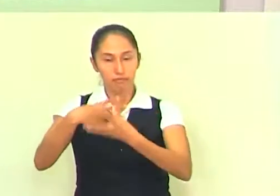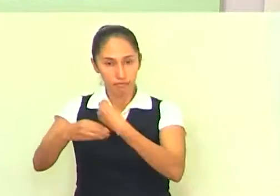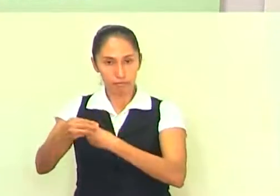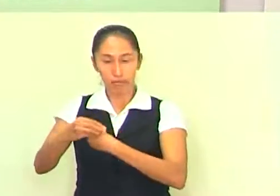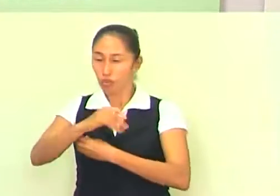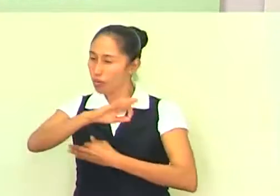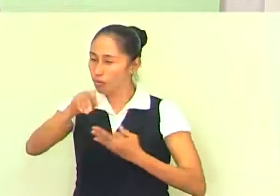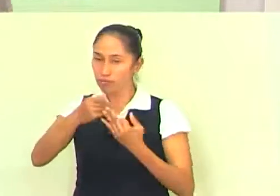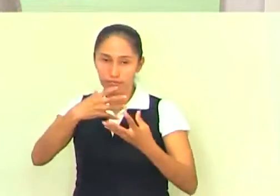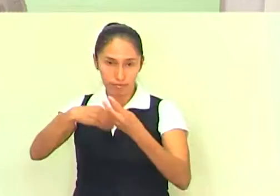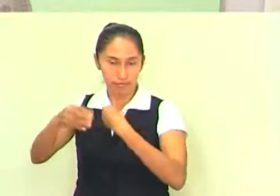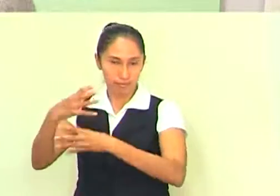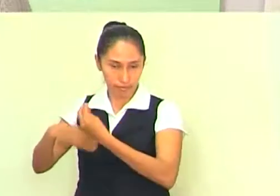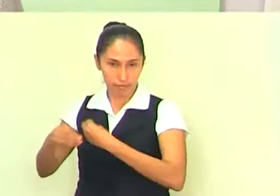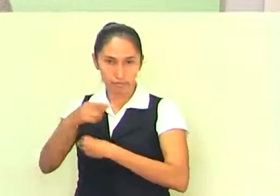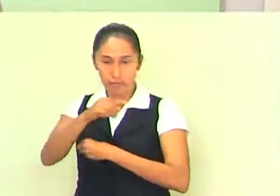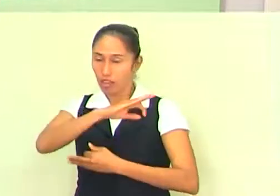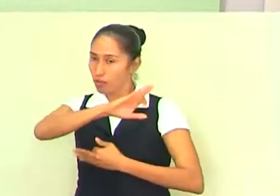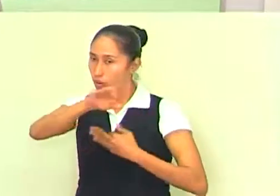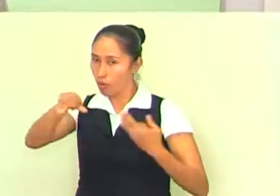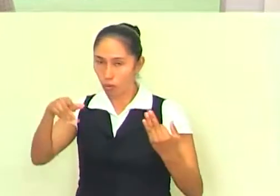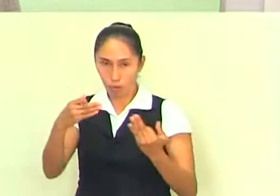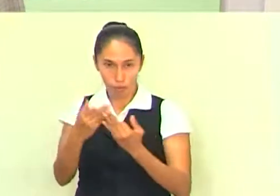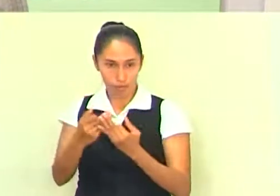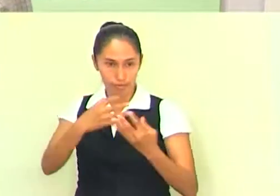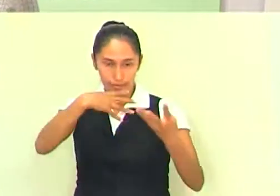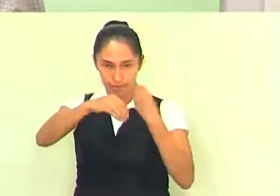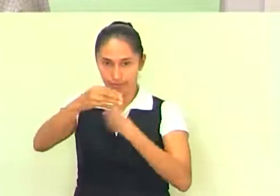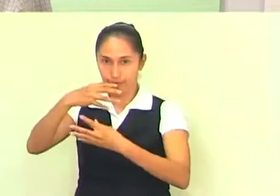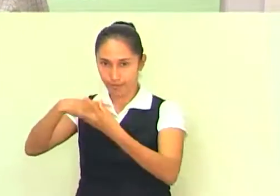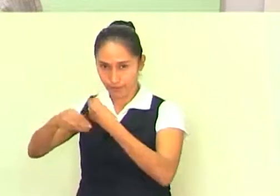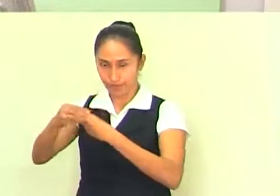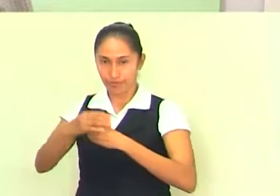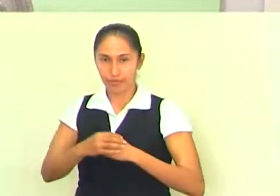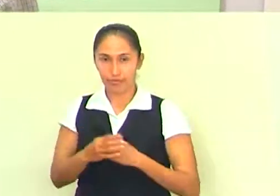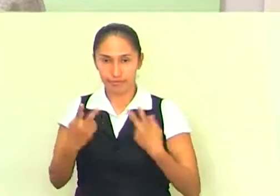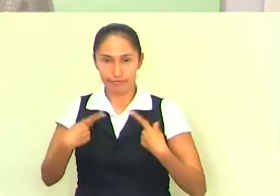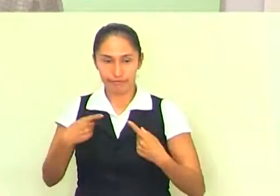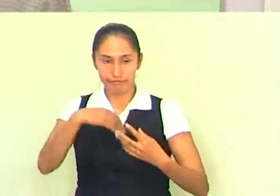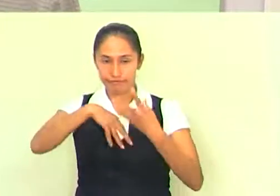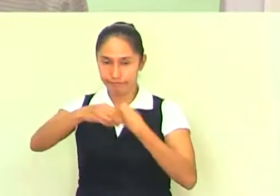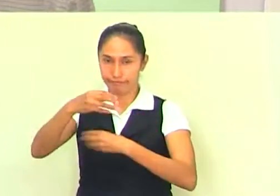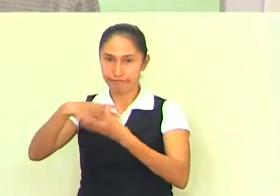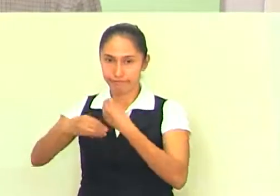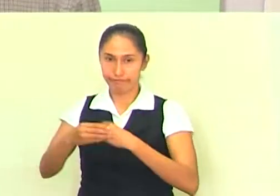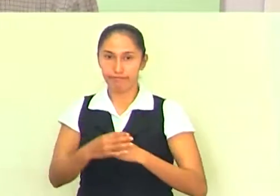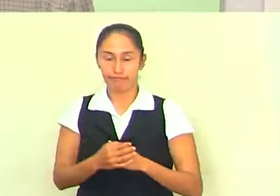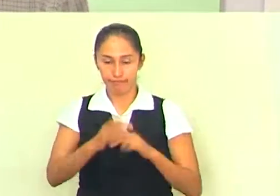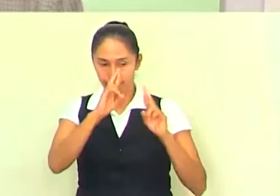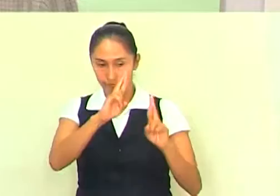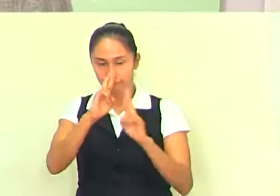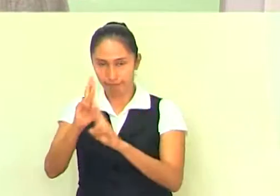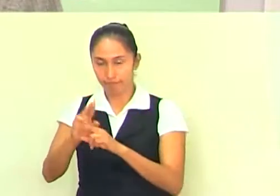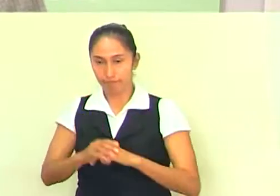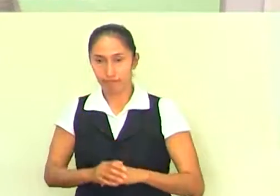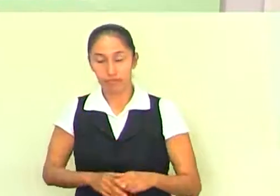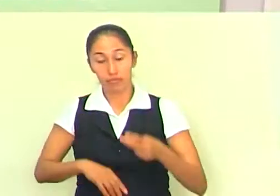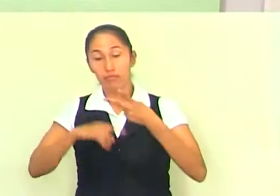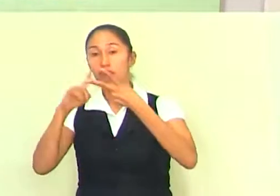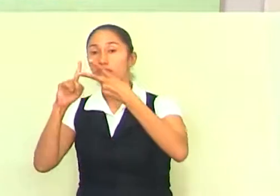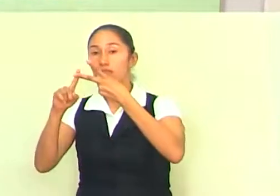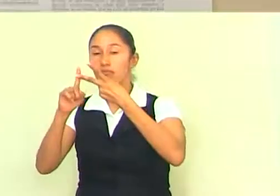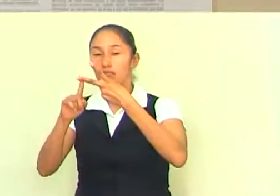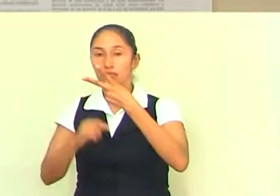universalidad, entonces, tiene que ver con todas las personas. segundo principio